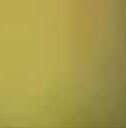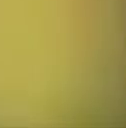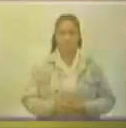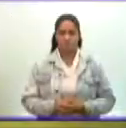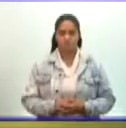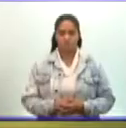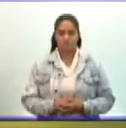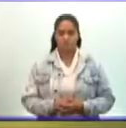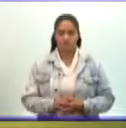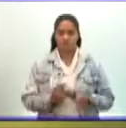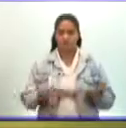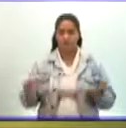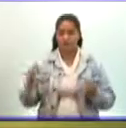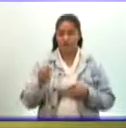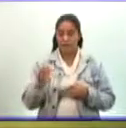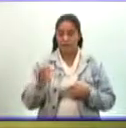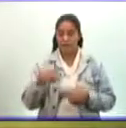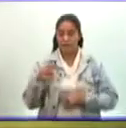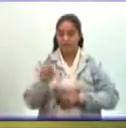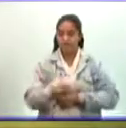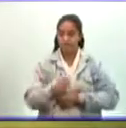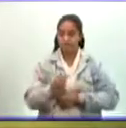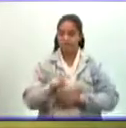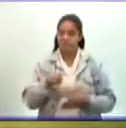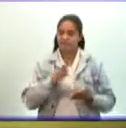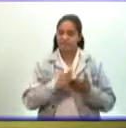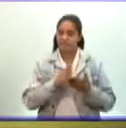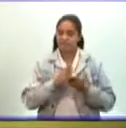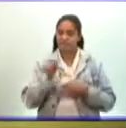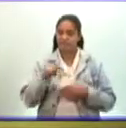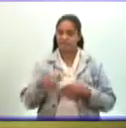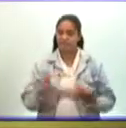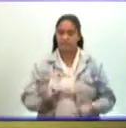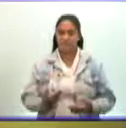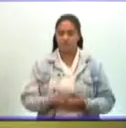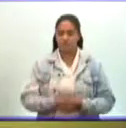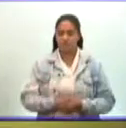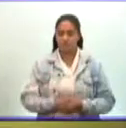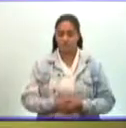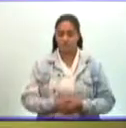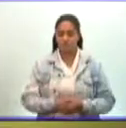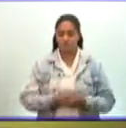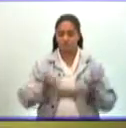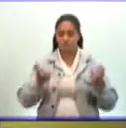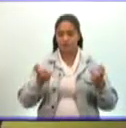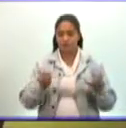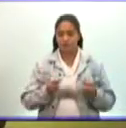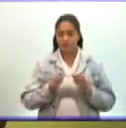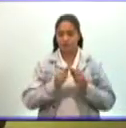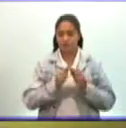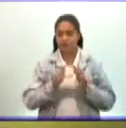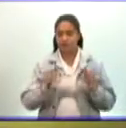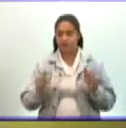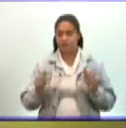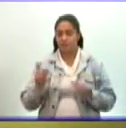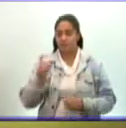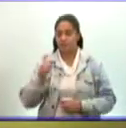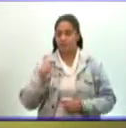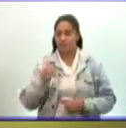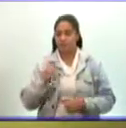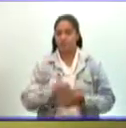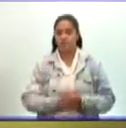Pues la primera actividad de la clase de hoy consiste en calcular el segmento X. Lo